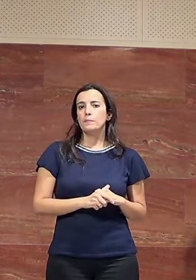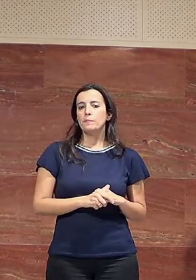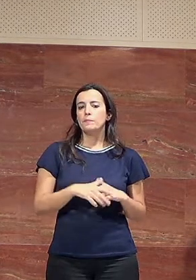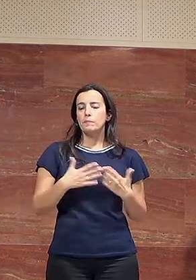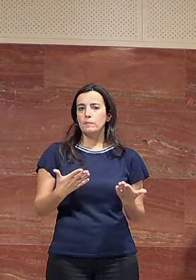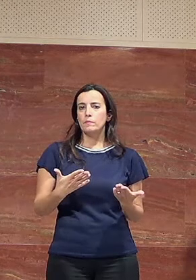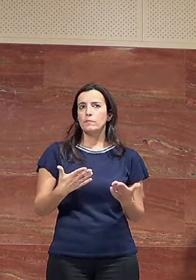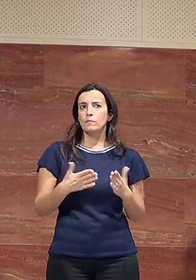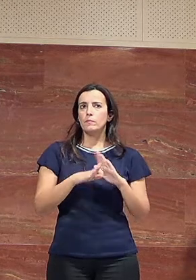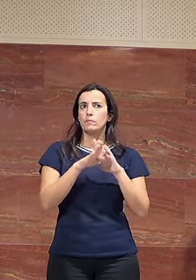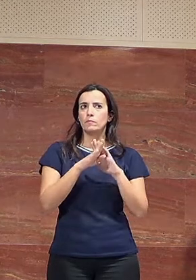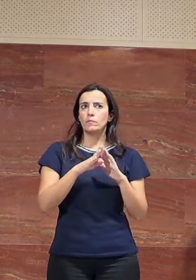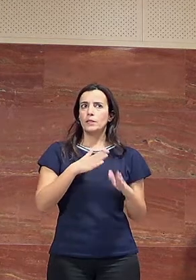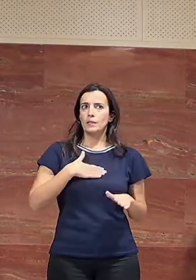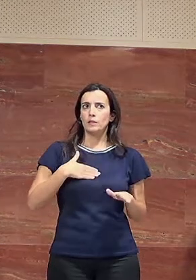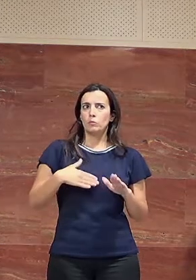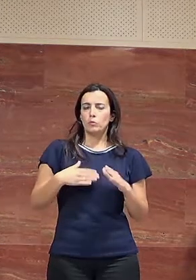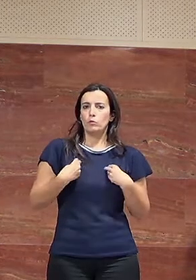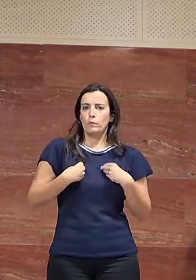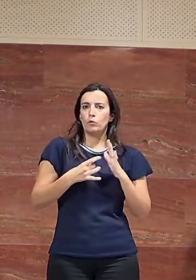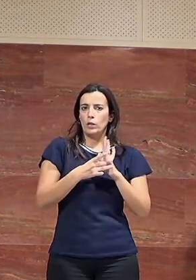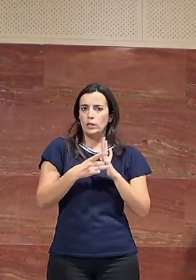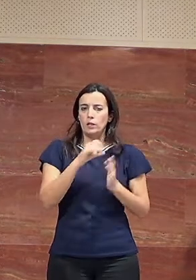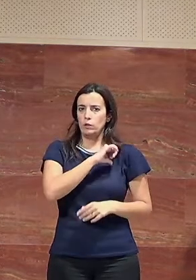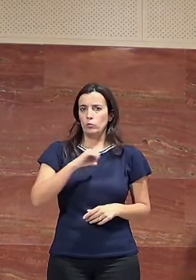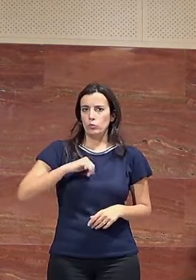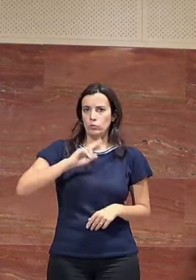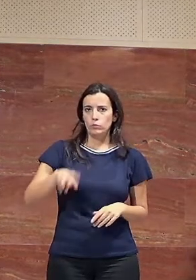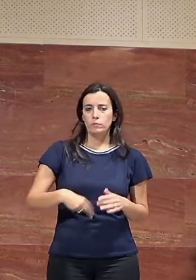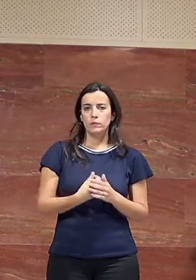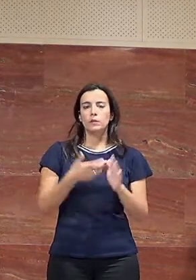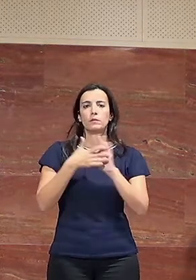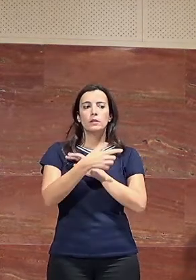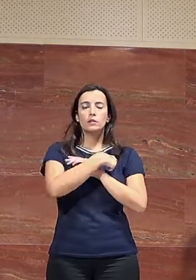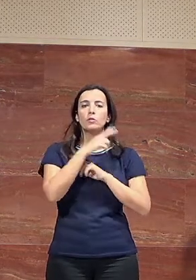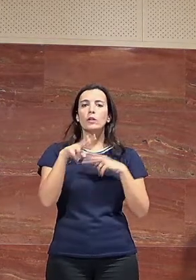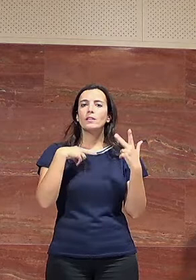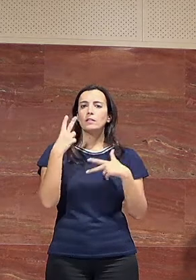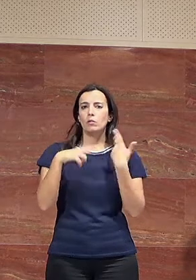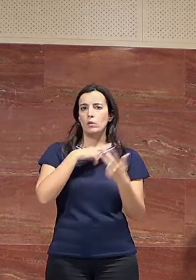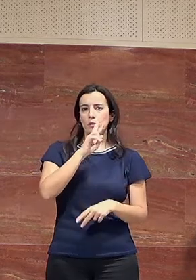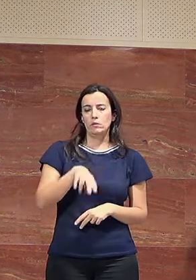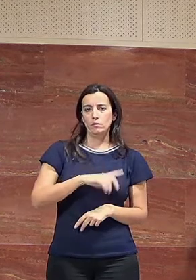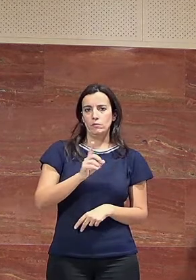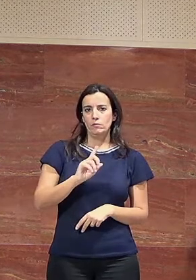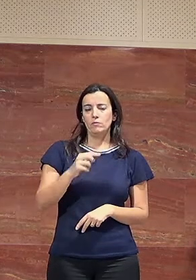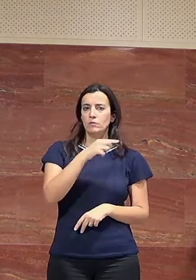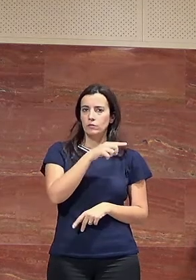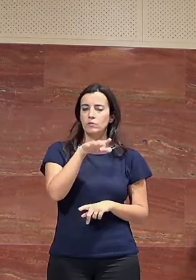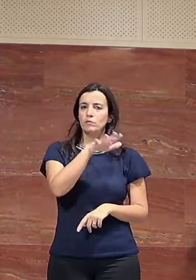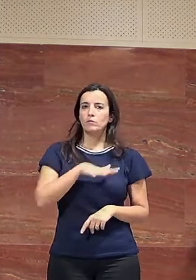seguimos queriendo vivir con calidad y con autonomía, ¿no? Esto no es un restaurante, ¿eh? Esto es un sitio